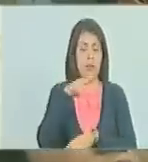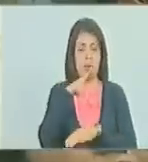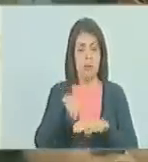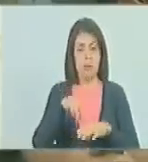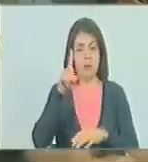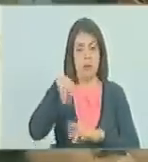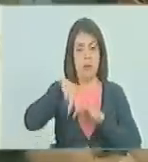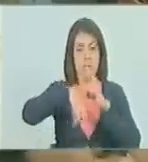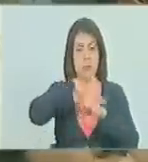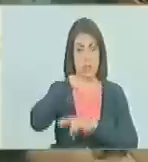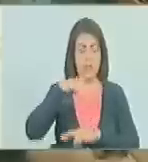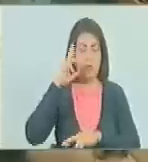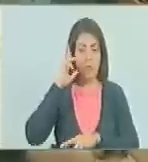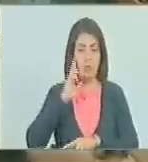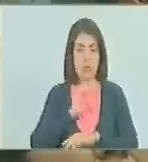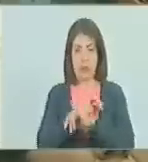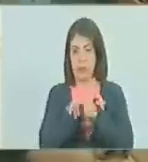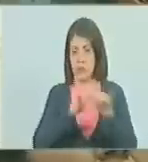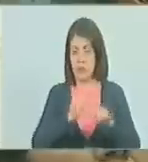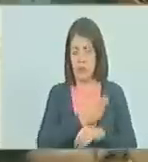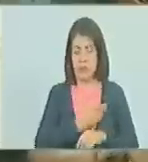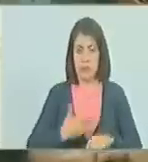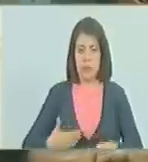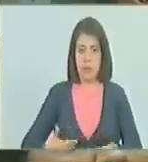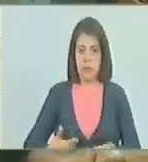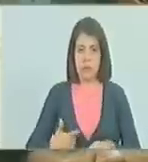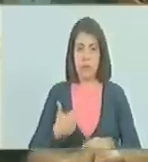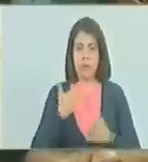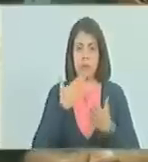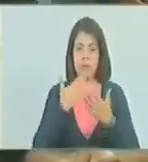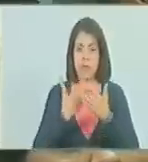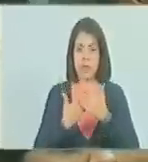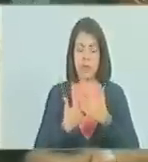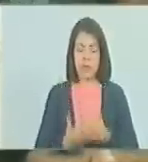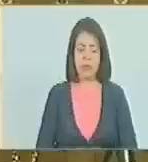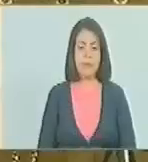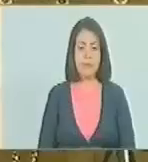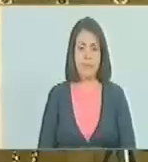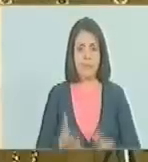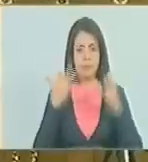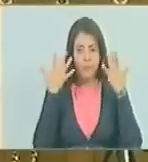nuestra revolución bolivariana. Eso es todo, ciudadano presidente. Muchas gracias.